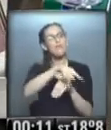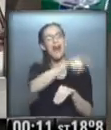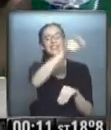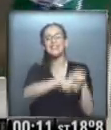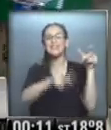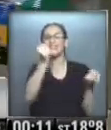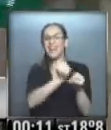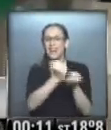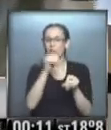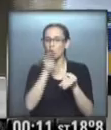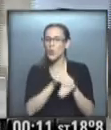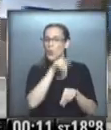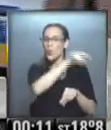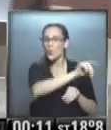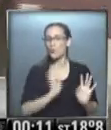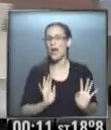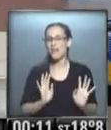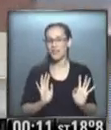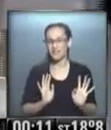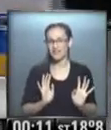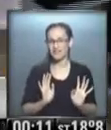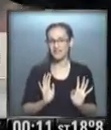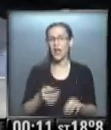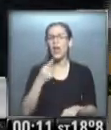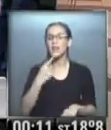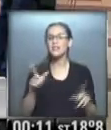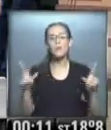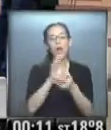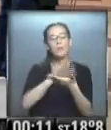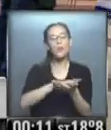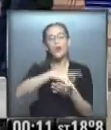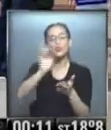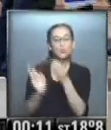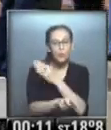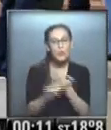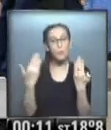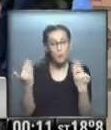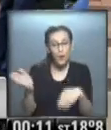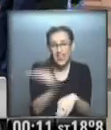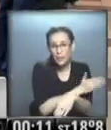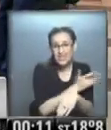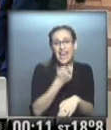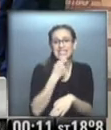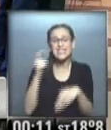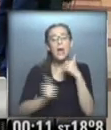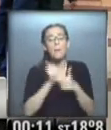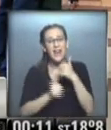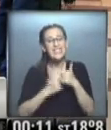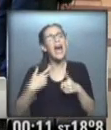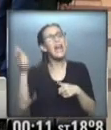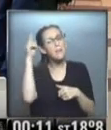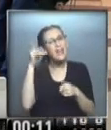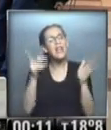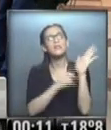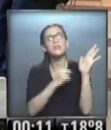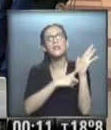graves siniestros y dificultades en el servicio y afirmaron que los problemas del subte se podrían evitar si Metrovías respetara las normas de